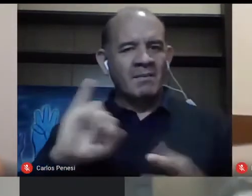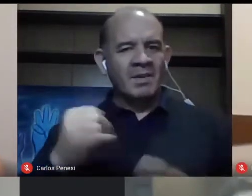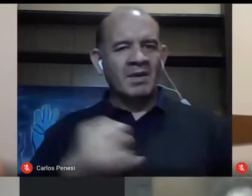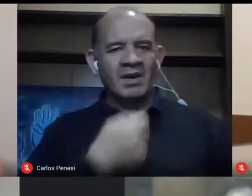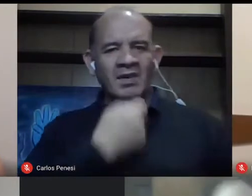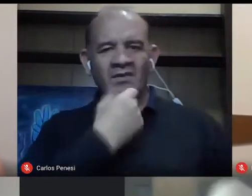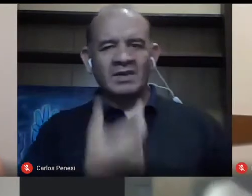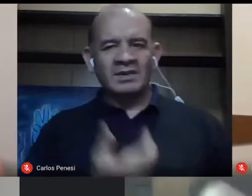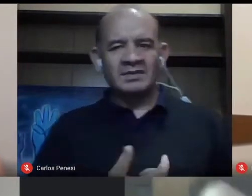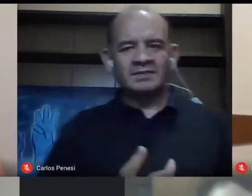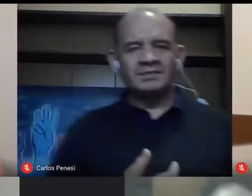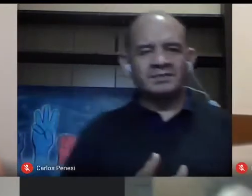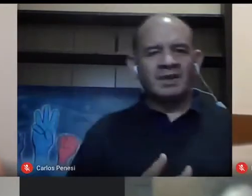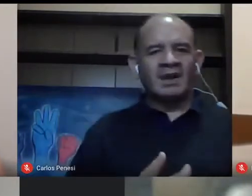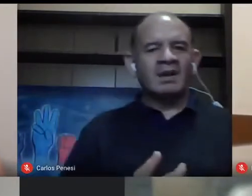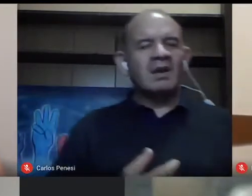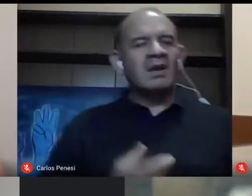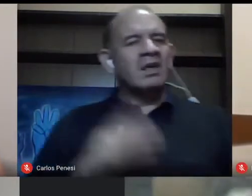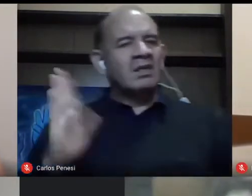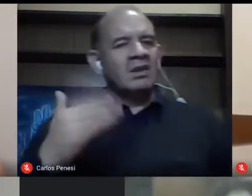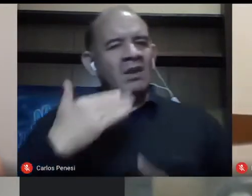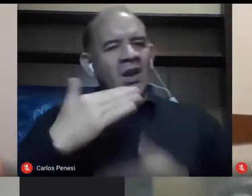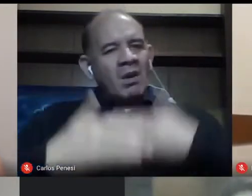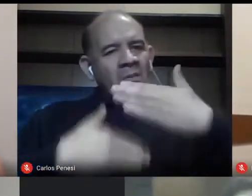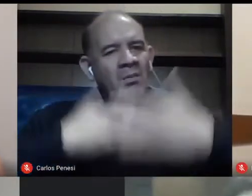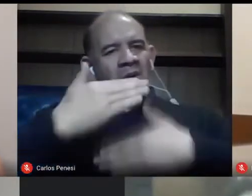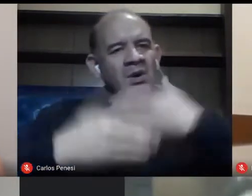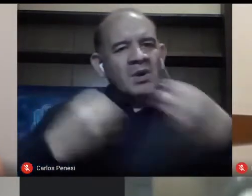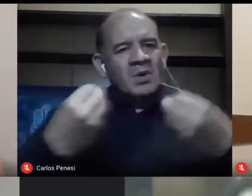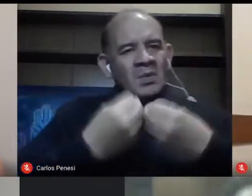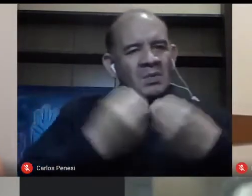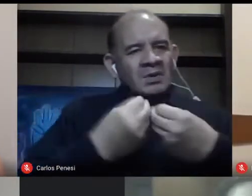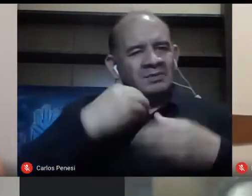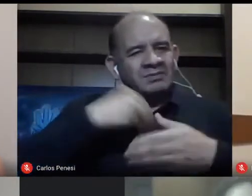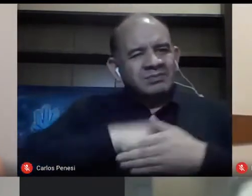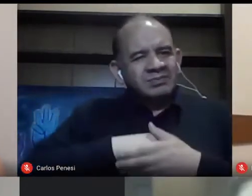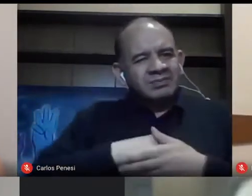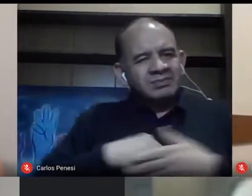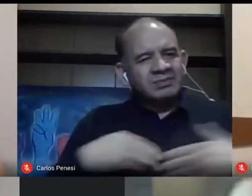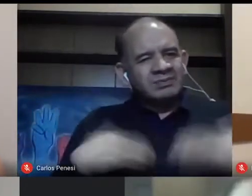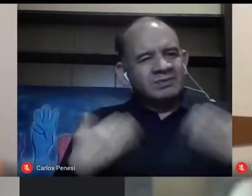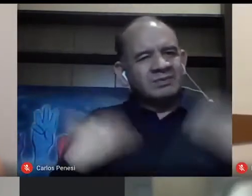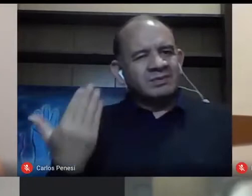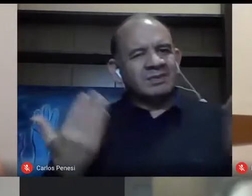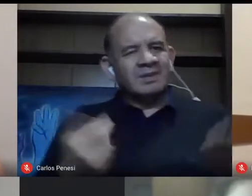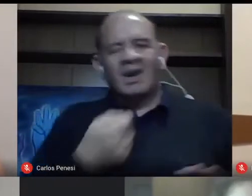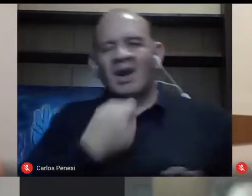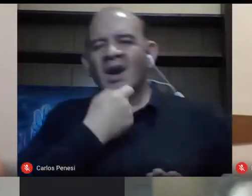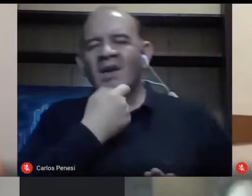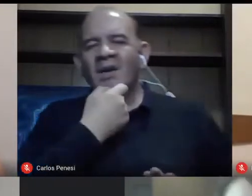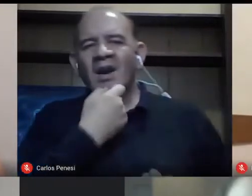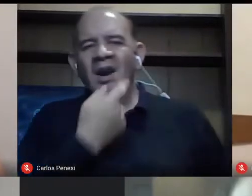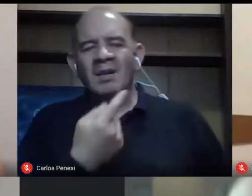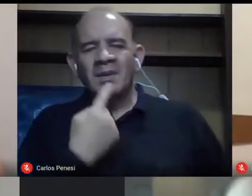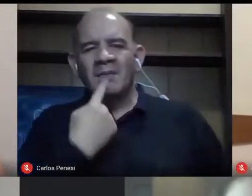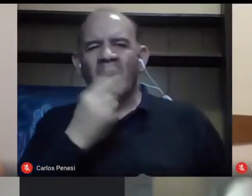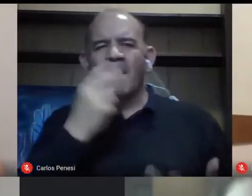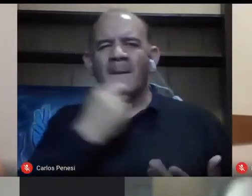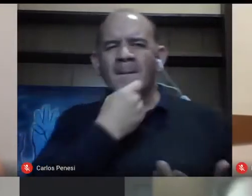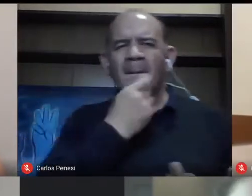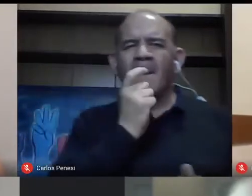parte de todo este proceso, me imagino tantas emociones. Has dicho varios términos que te voy a pedir que nos expliques un